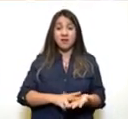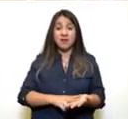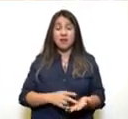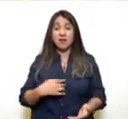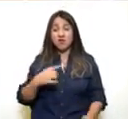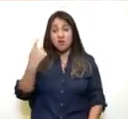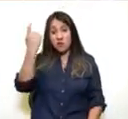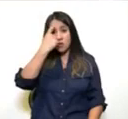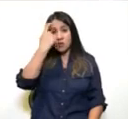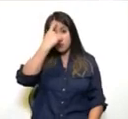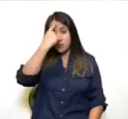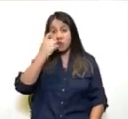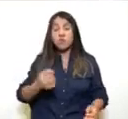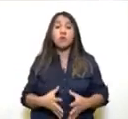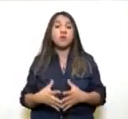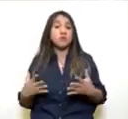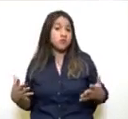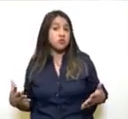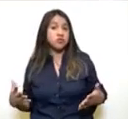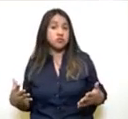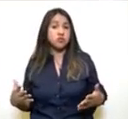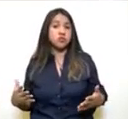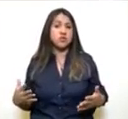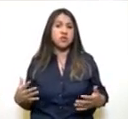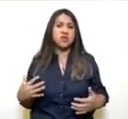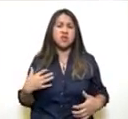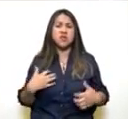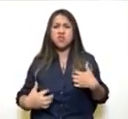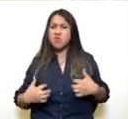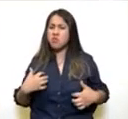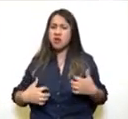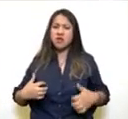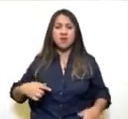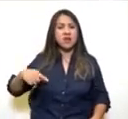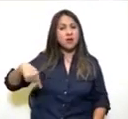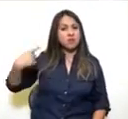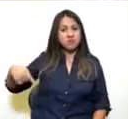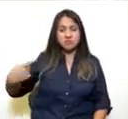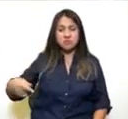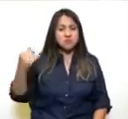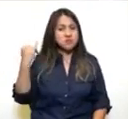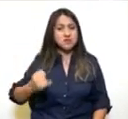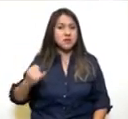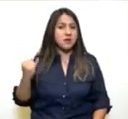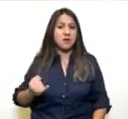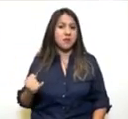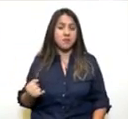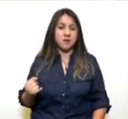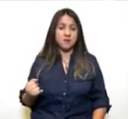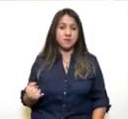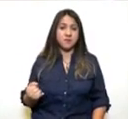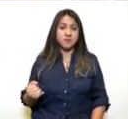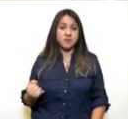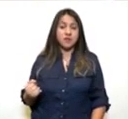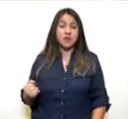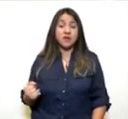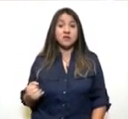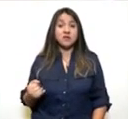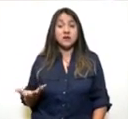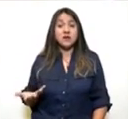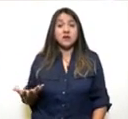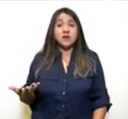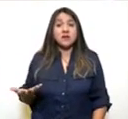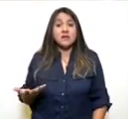no nos molesta permanentemente y tiene que ver con